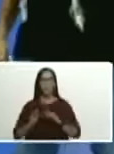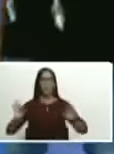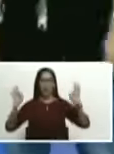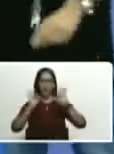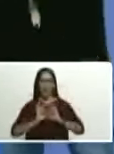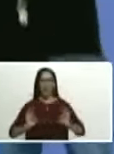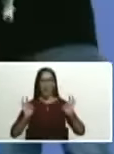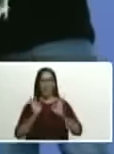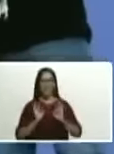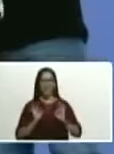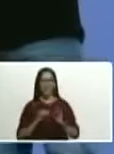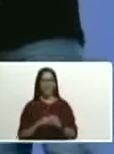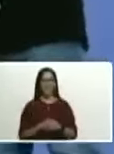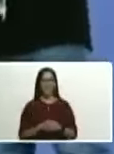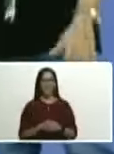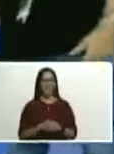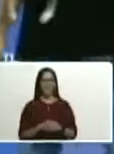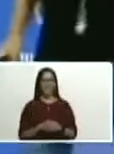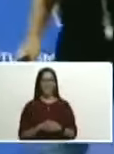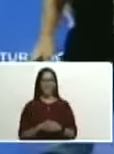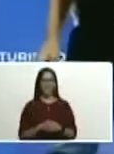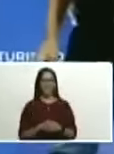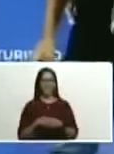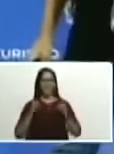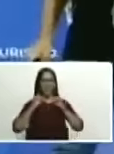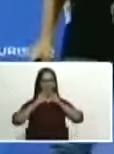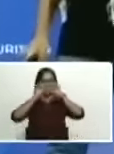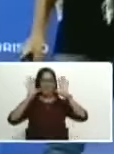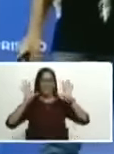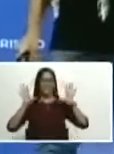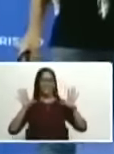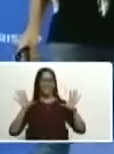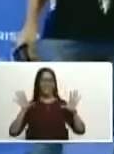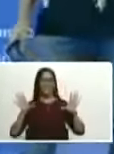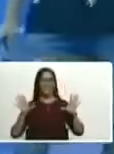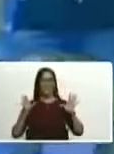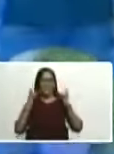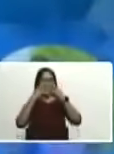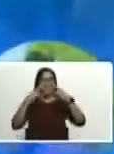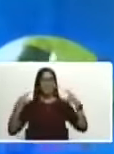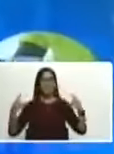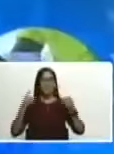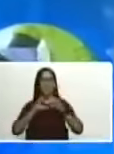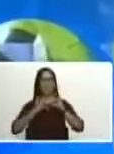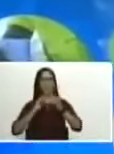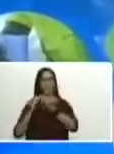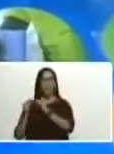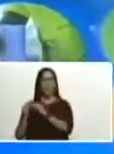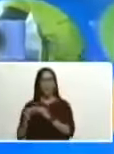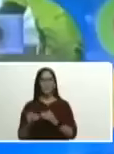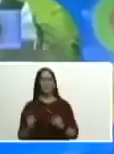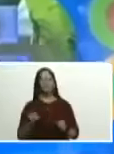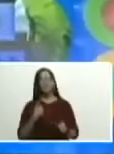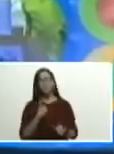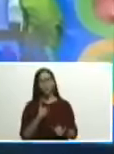jonada. Con el brillo, es una tienda comunera. Y yo,